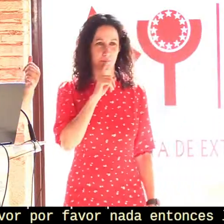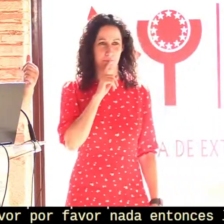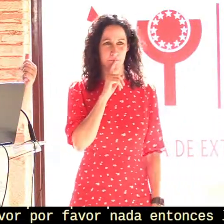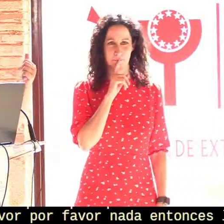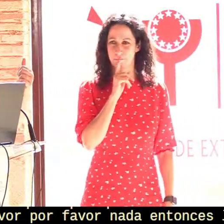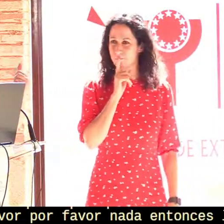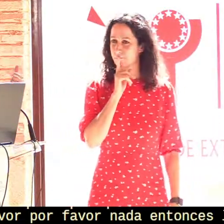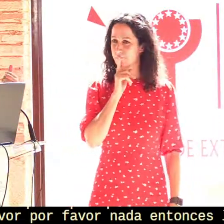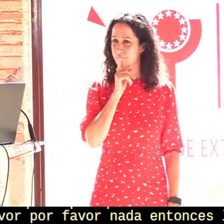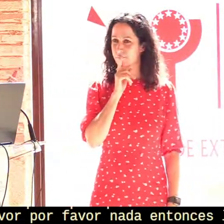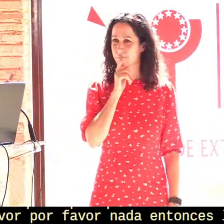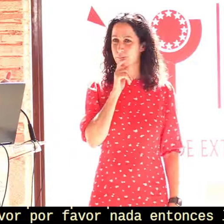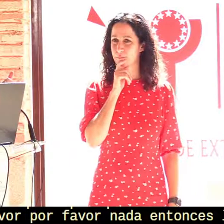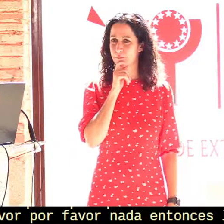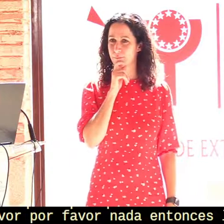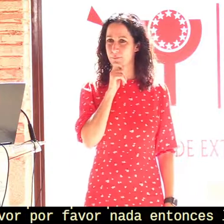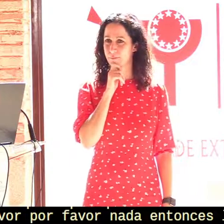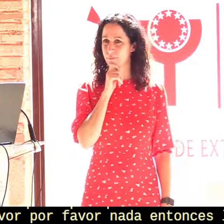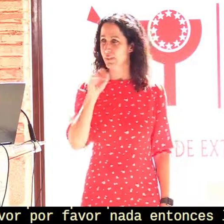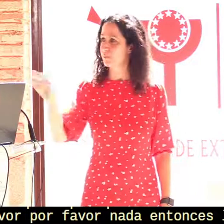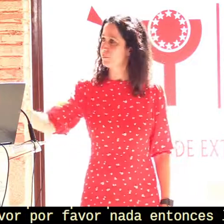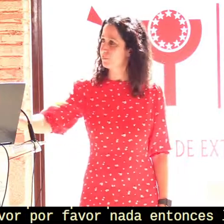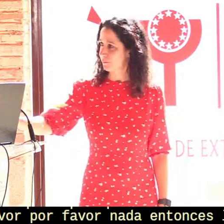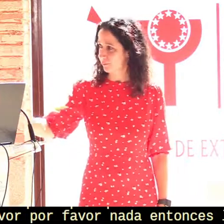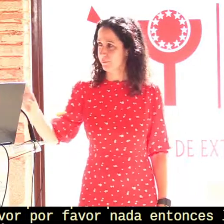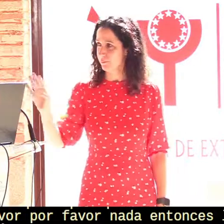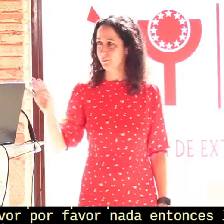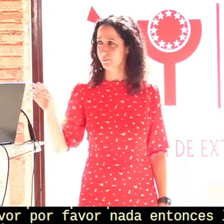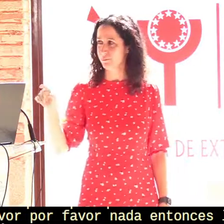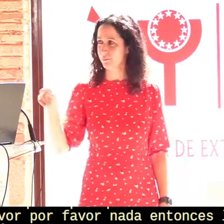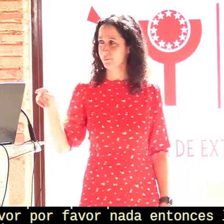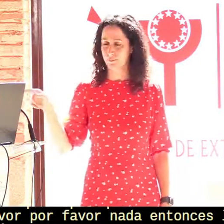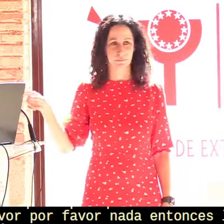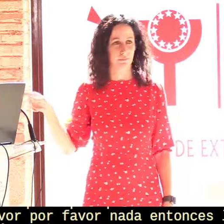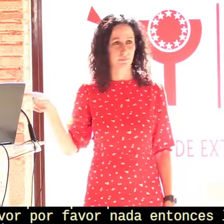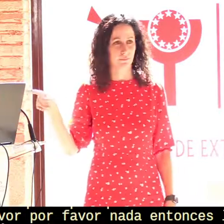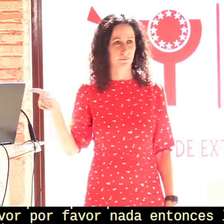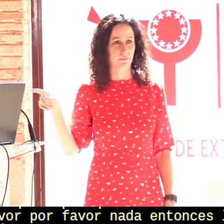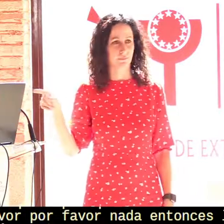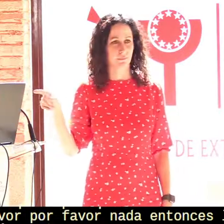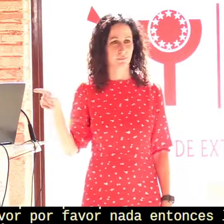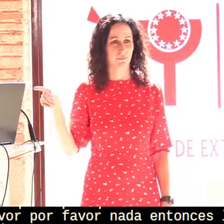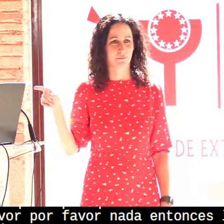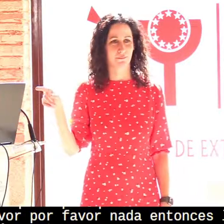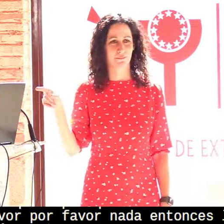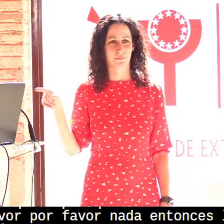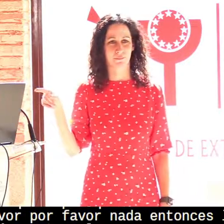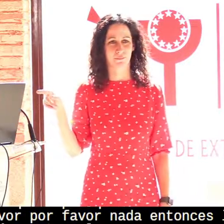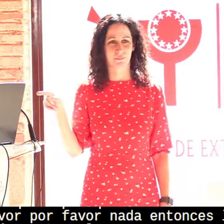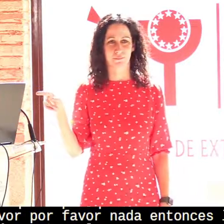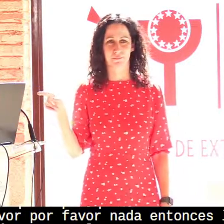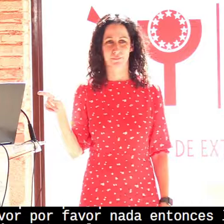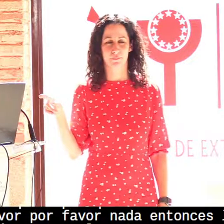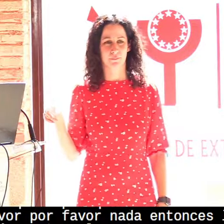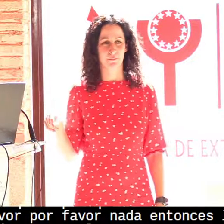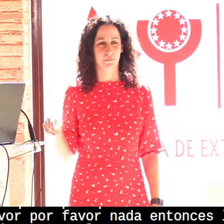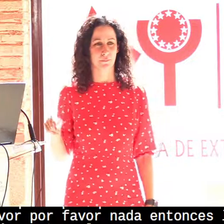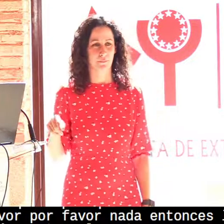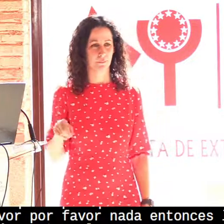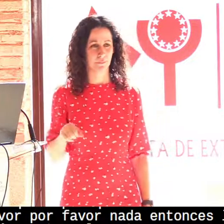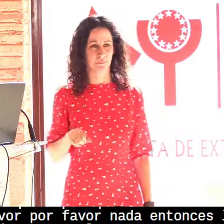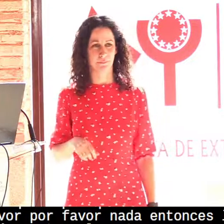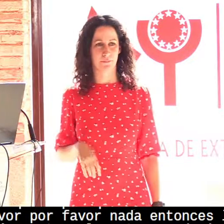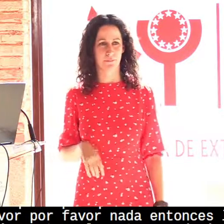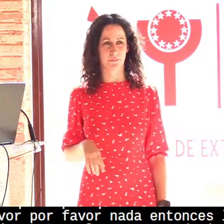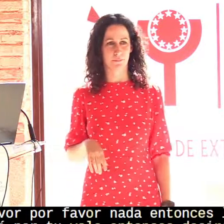que aquí una intérprete aquí por tú vale entonces